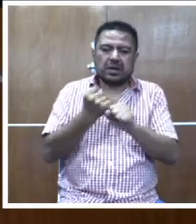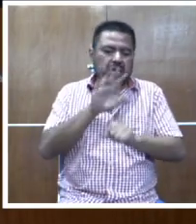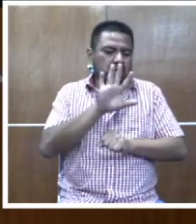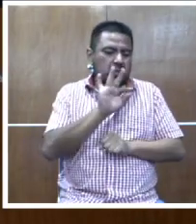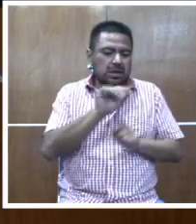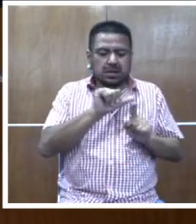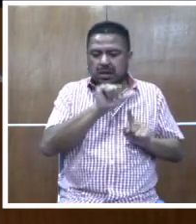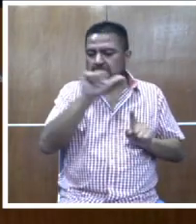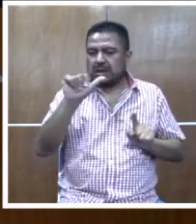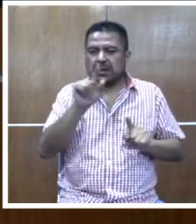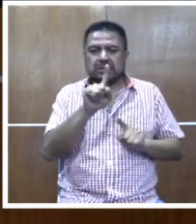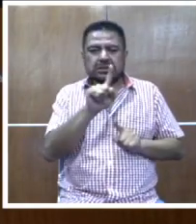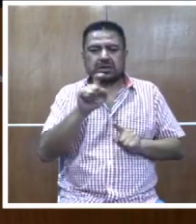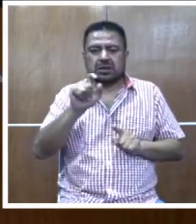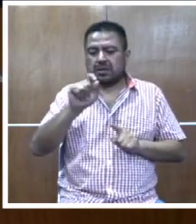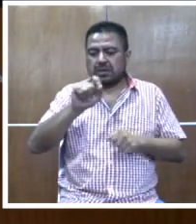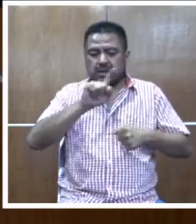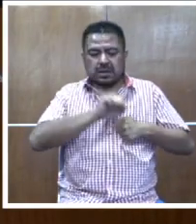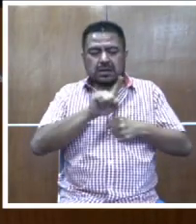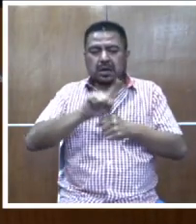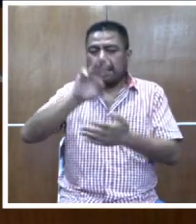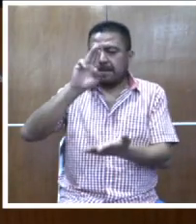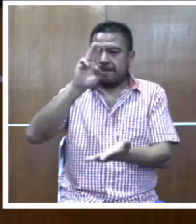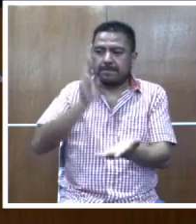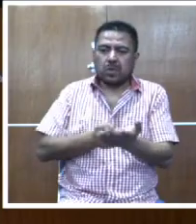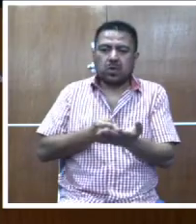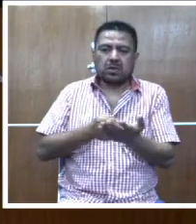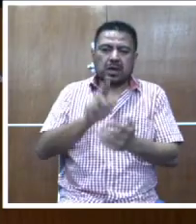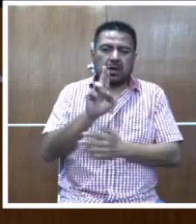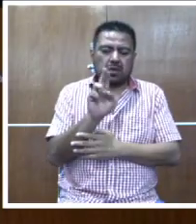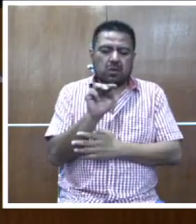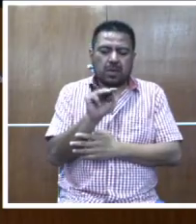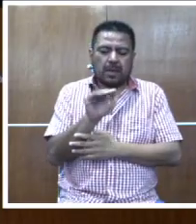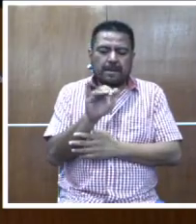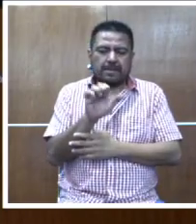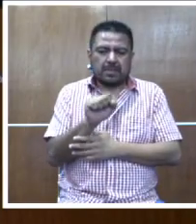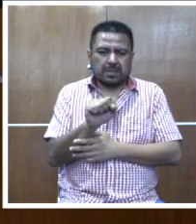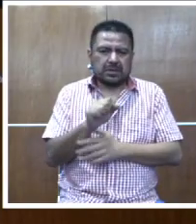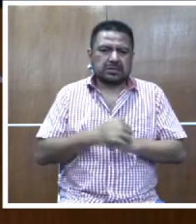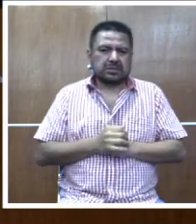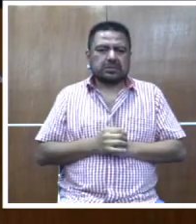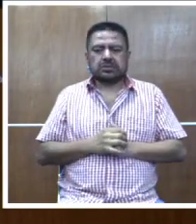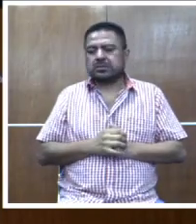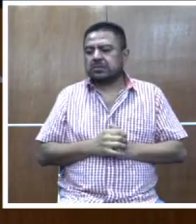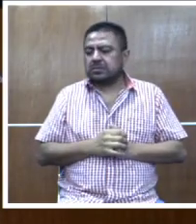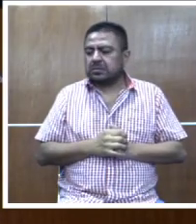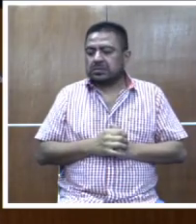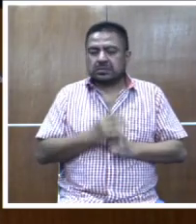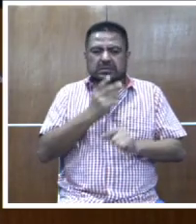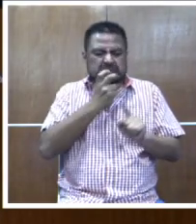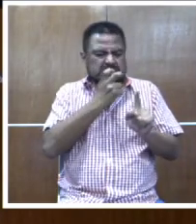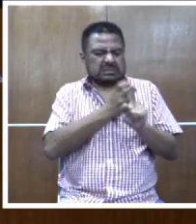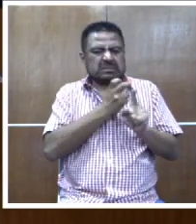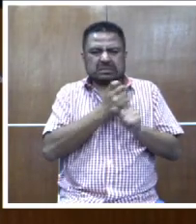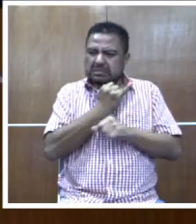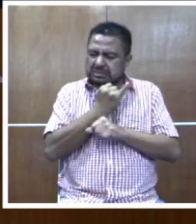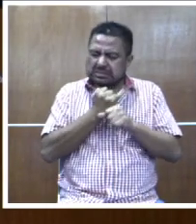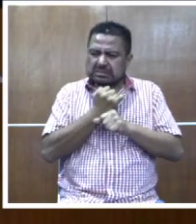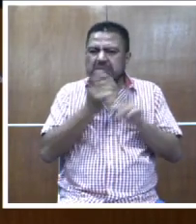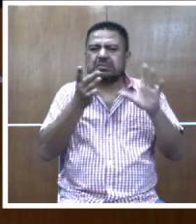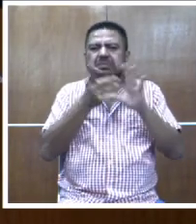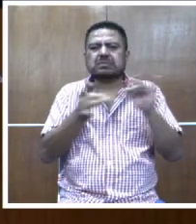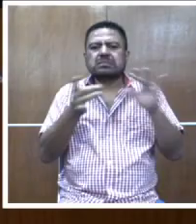40 a 120 días de multa de la unidad de medida y actualización. Aquí cabe analizar